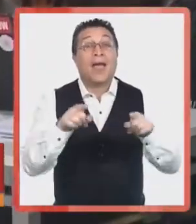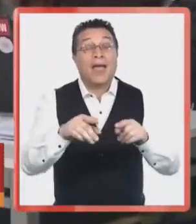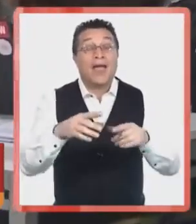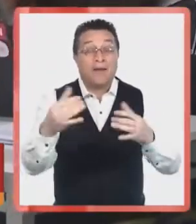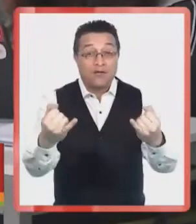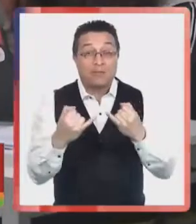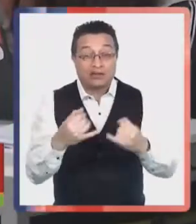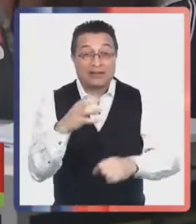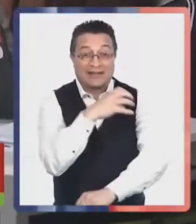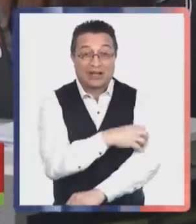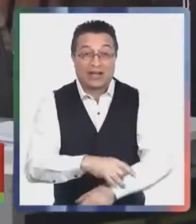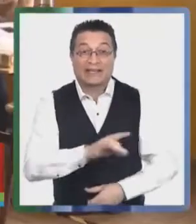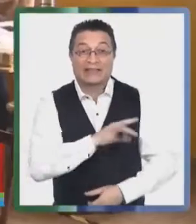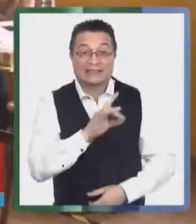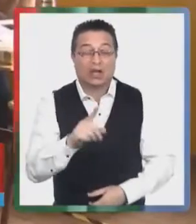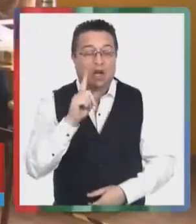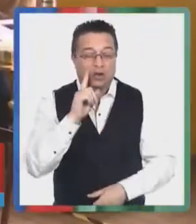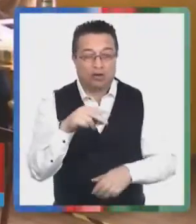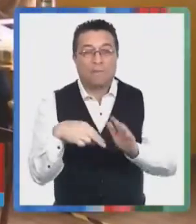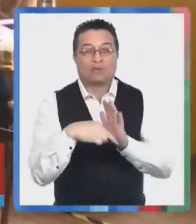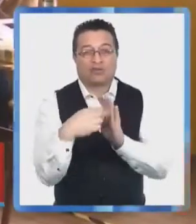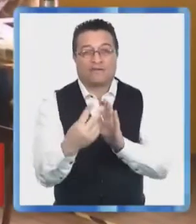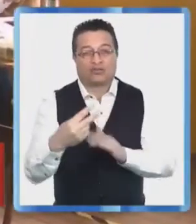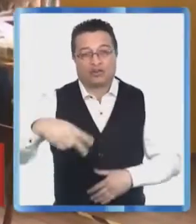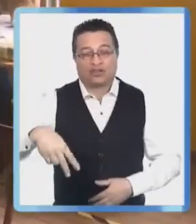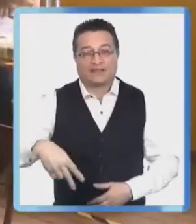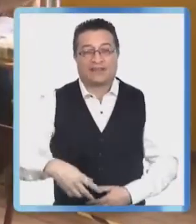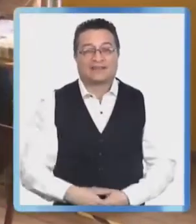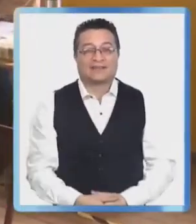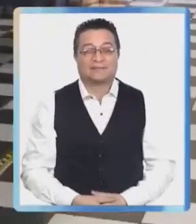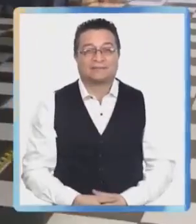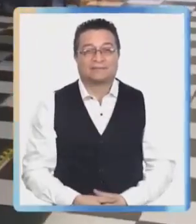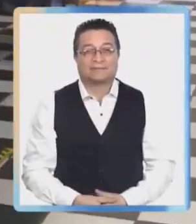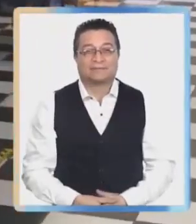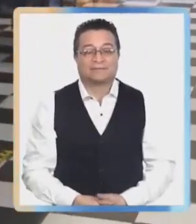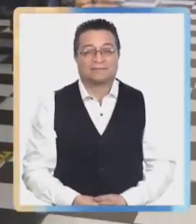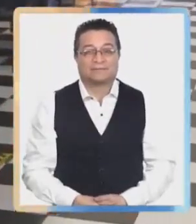de las regiones del país está en Portavoz Noticias.